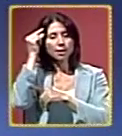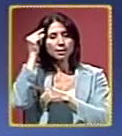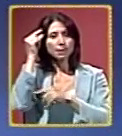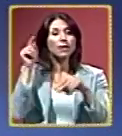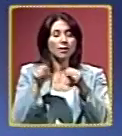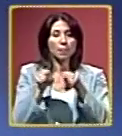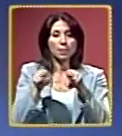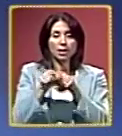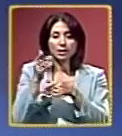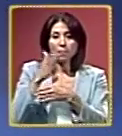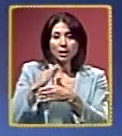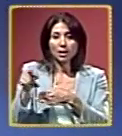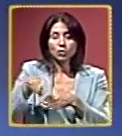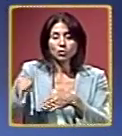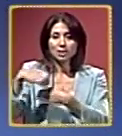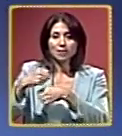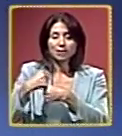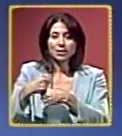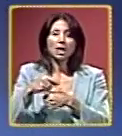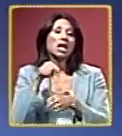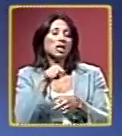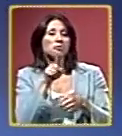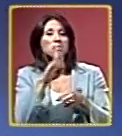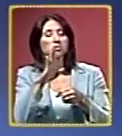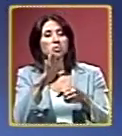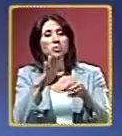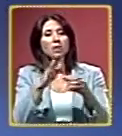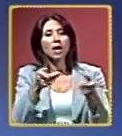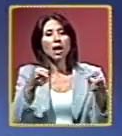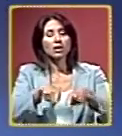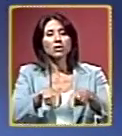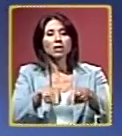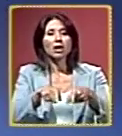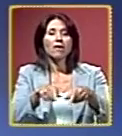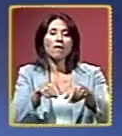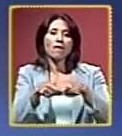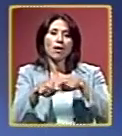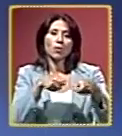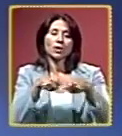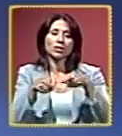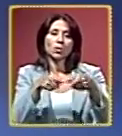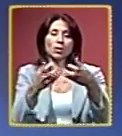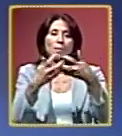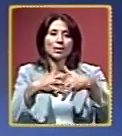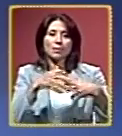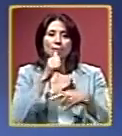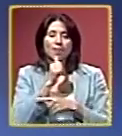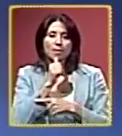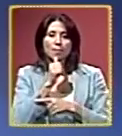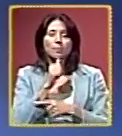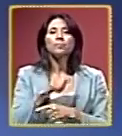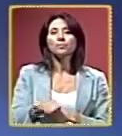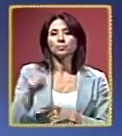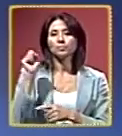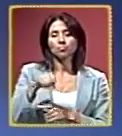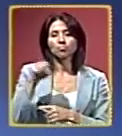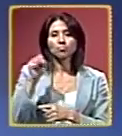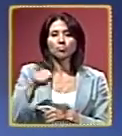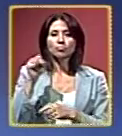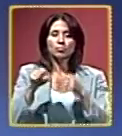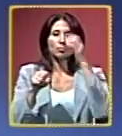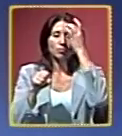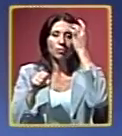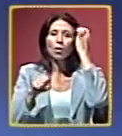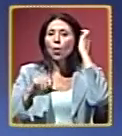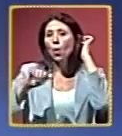hacen, sino que ahí tienen un caso de regulación en el ámbito privado. Efectivamente. Otro muy